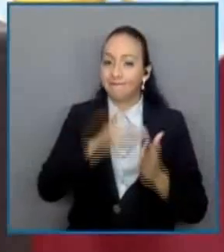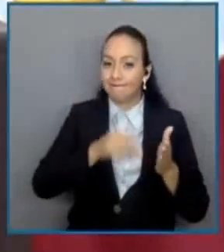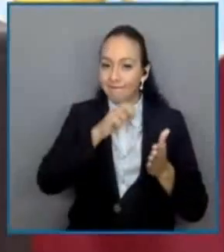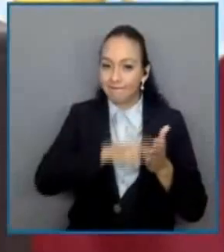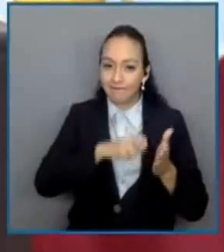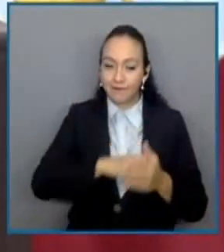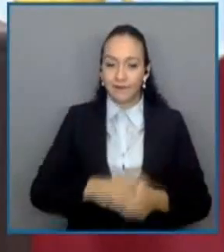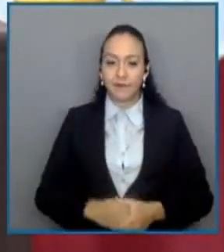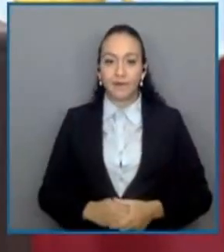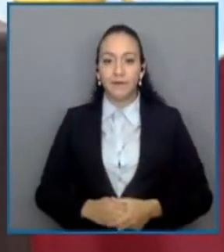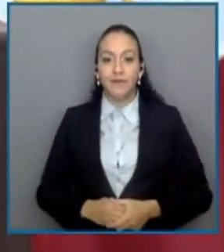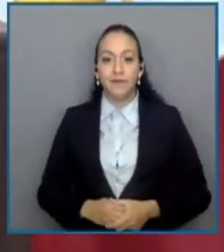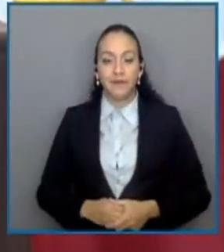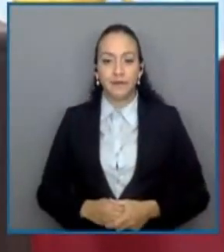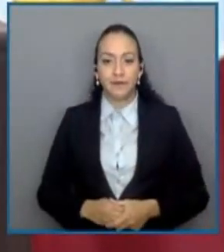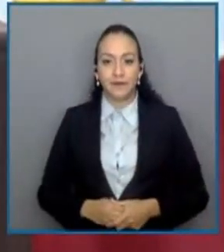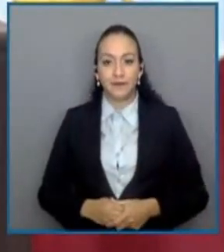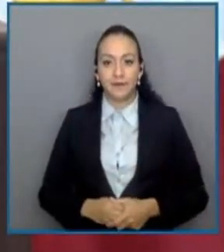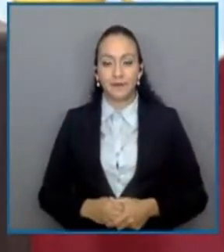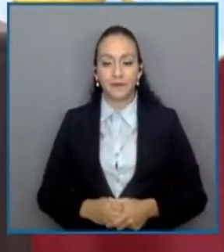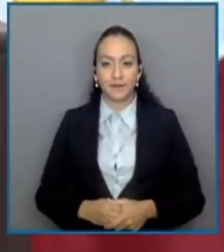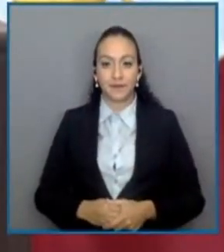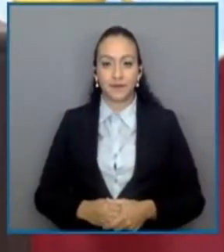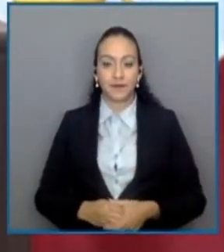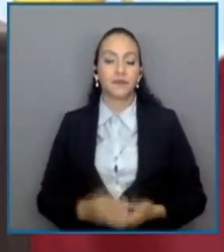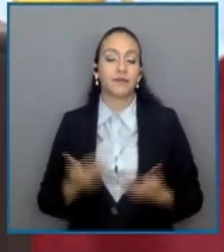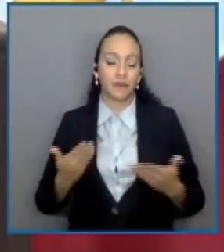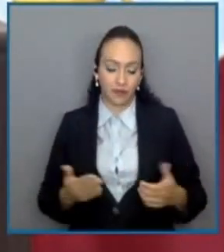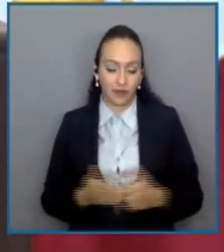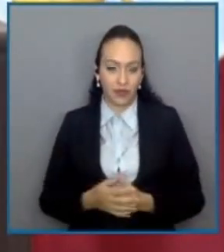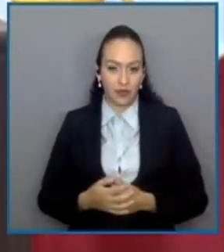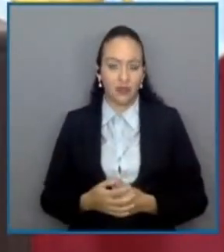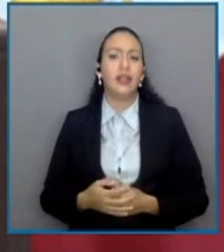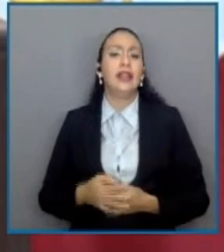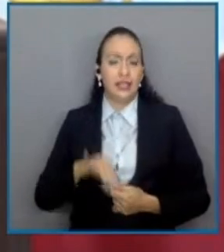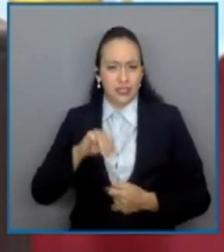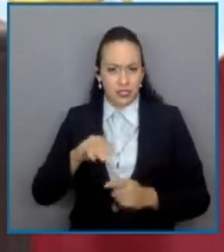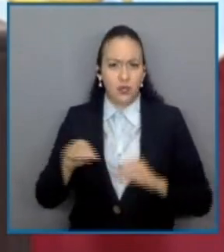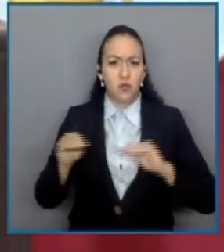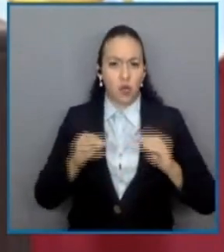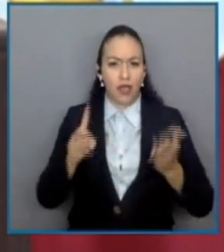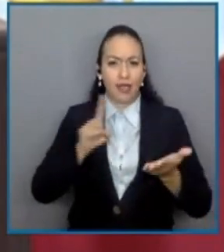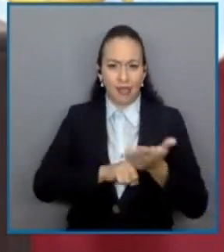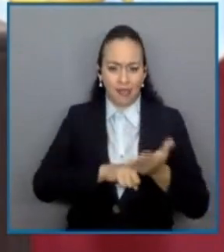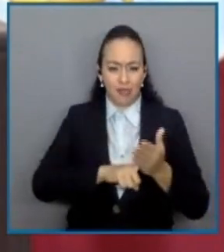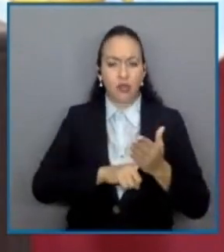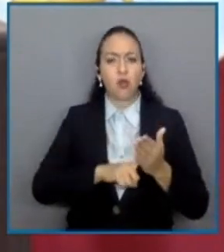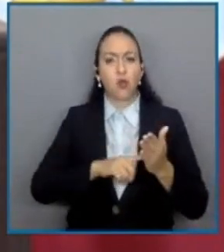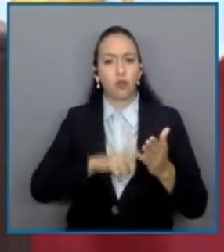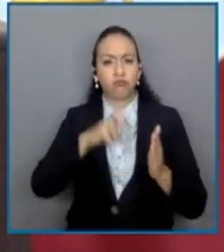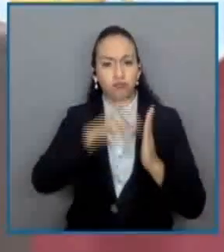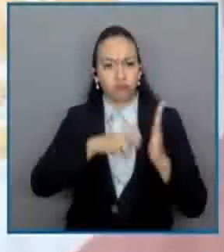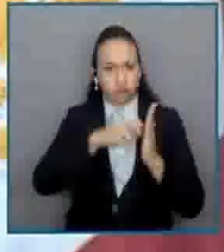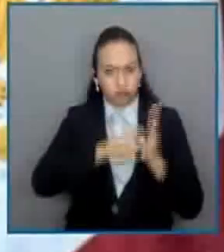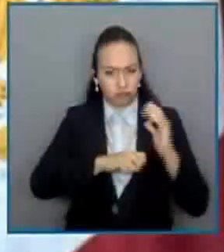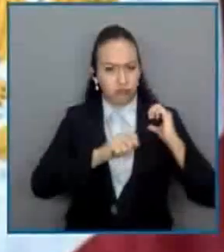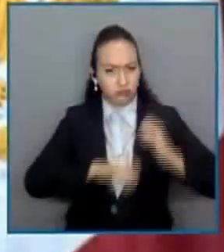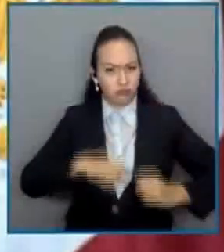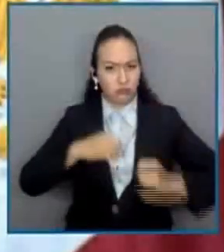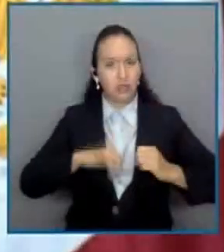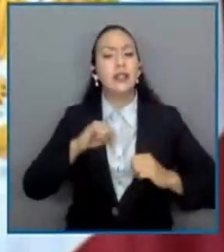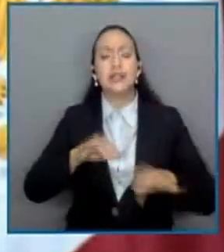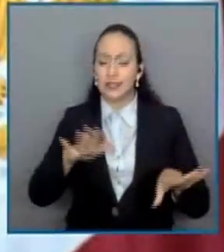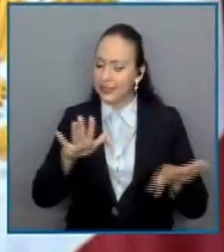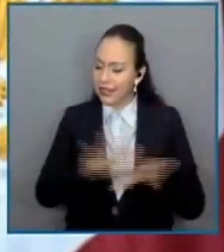No se trata de que no va a haber movimiento ni un punto ni una coma. Va a haber mucho movimiento.